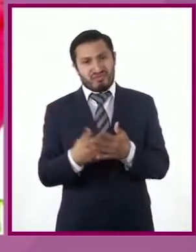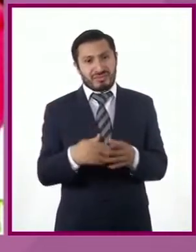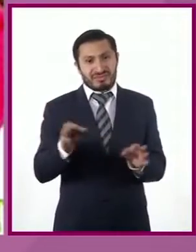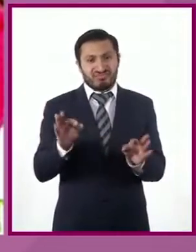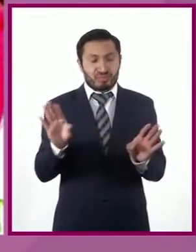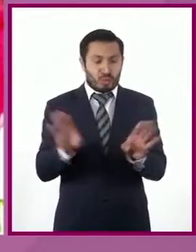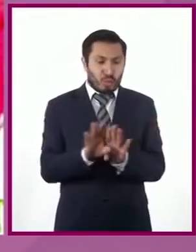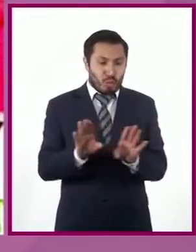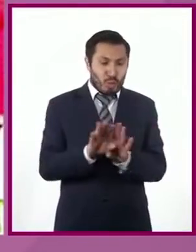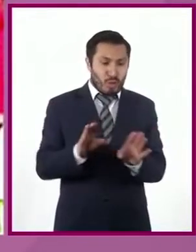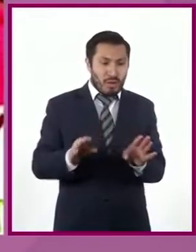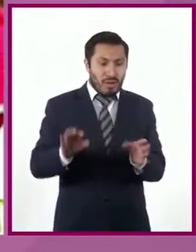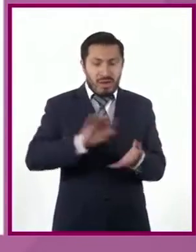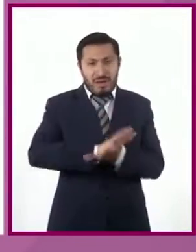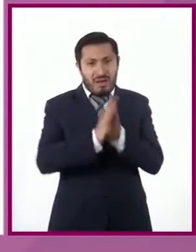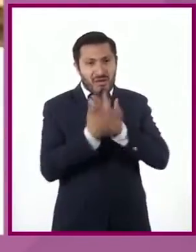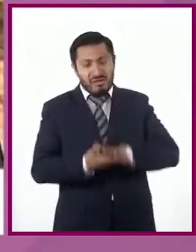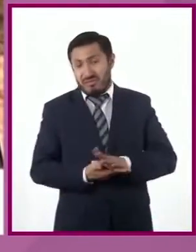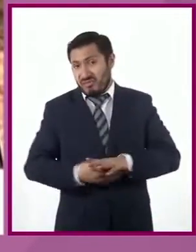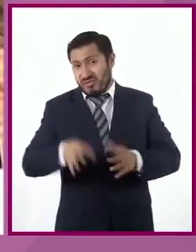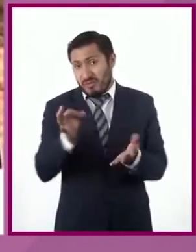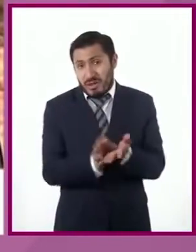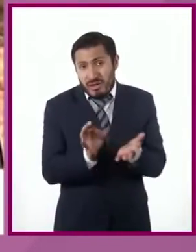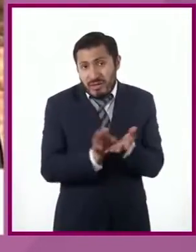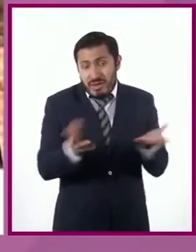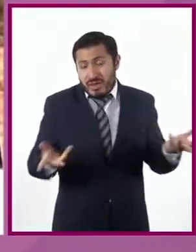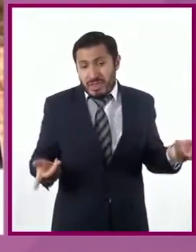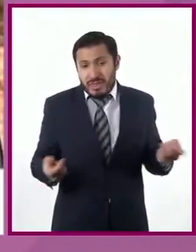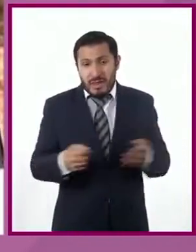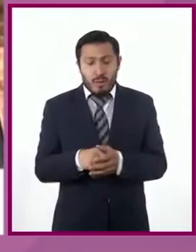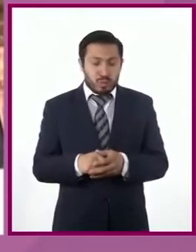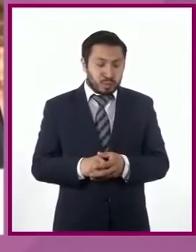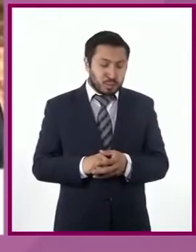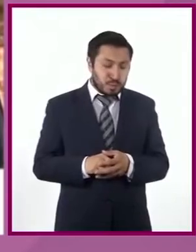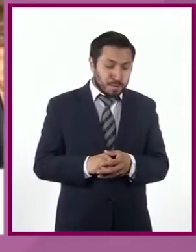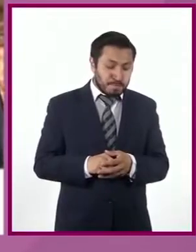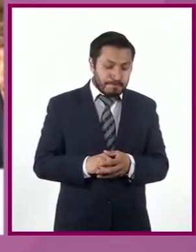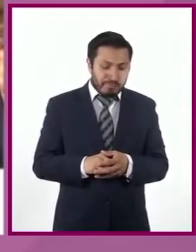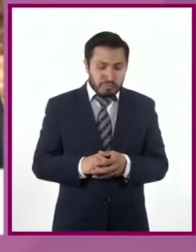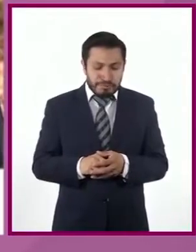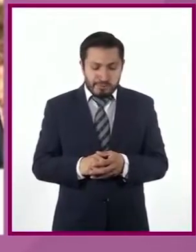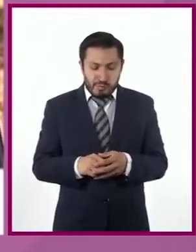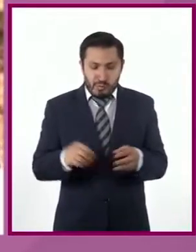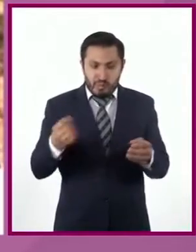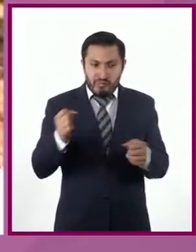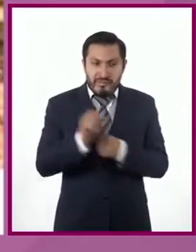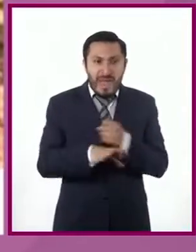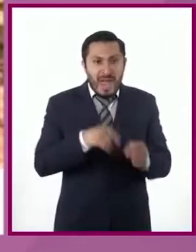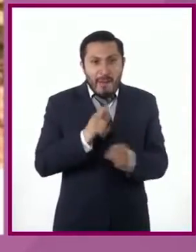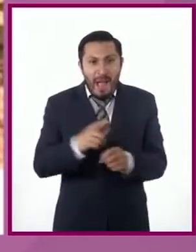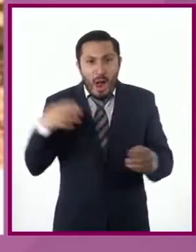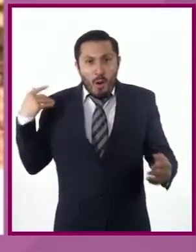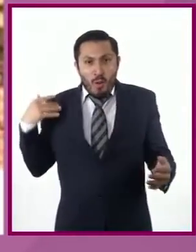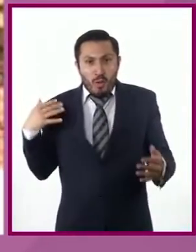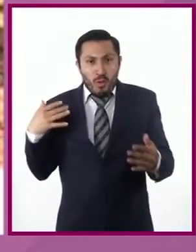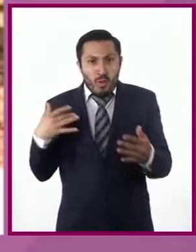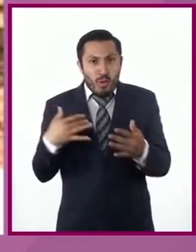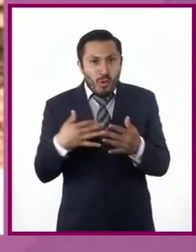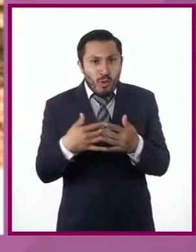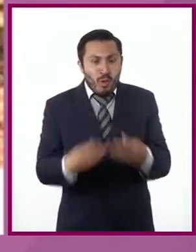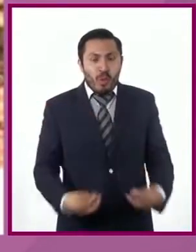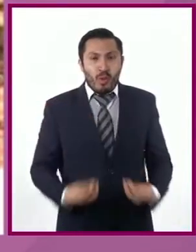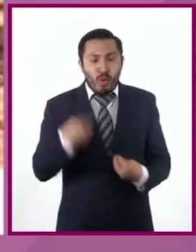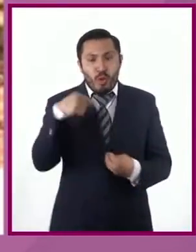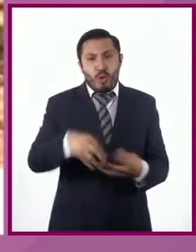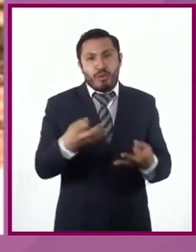haciendo minerales. Es un rastro de un animal que vivió hace muchos años, que ha quedado en la